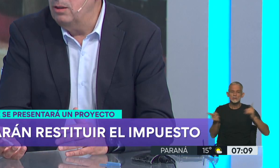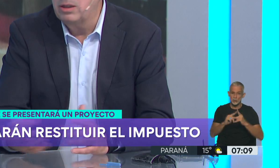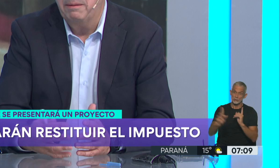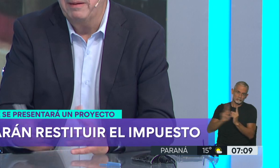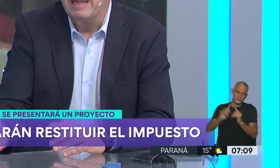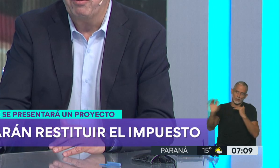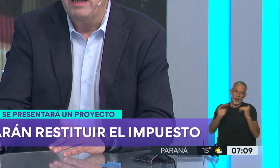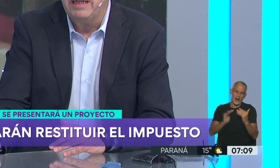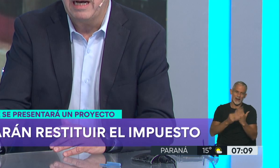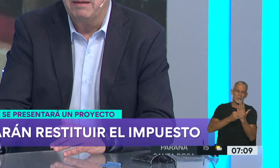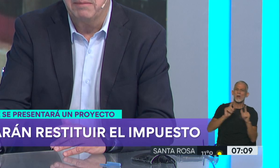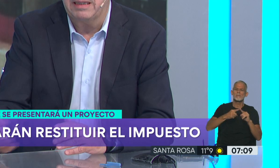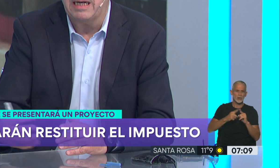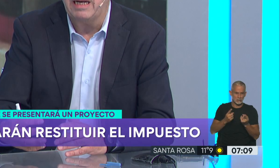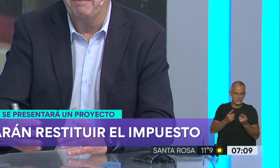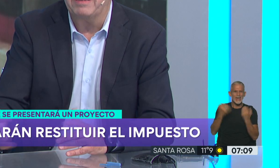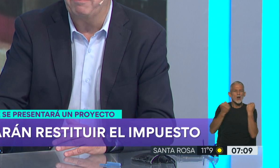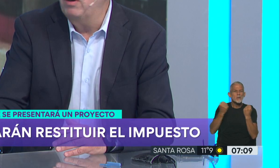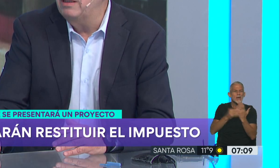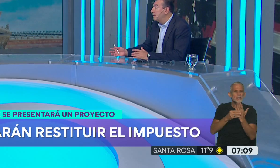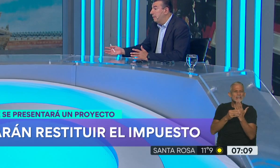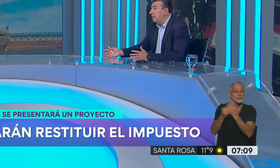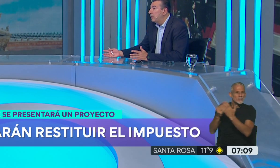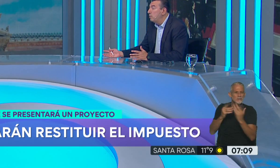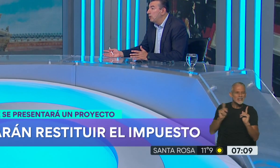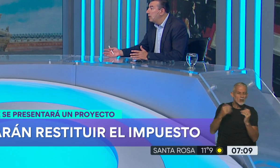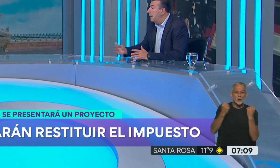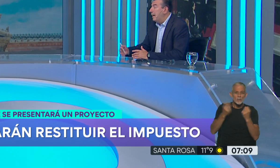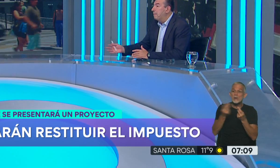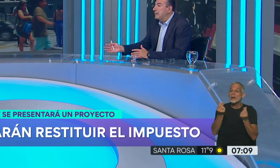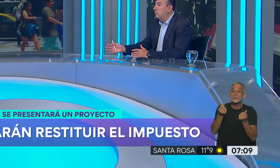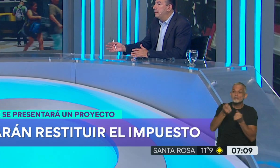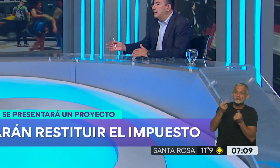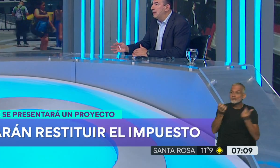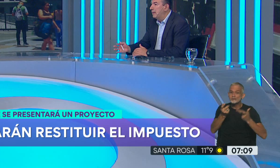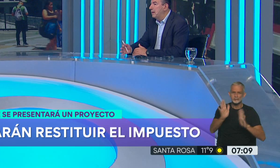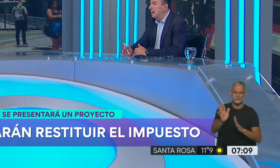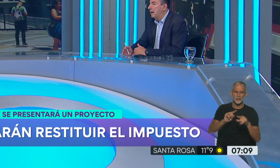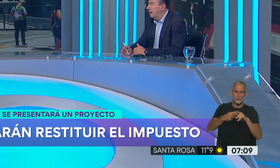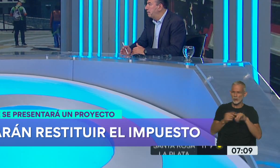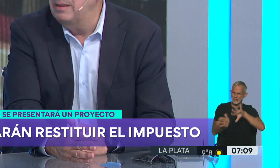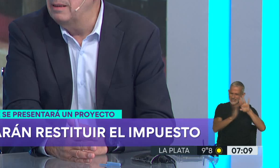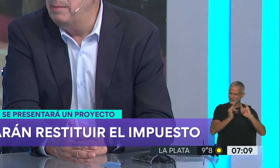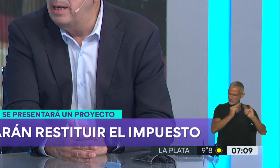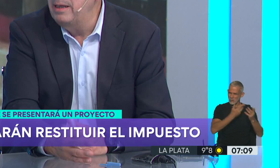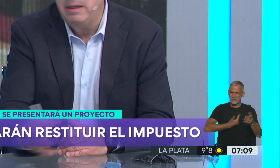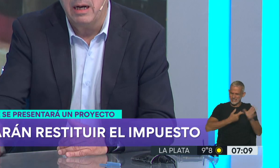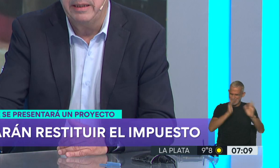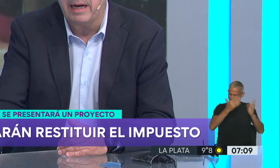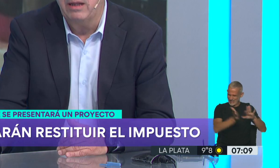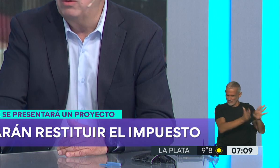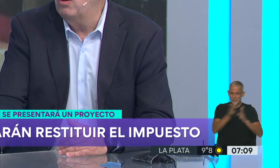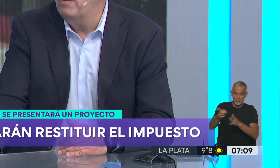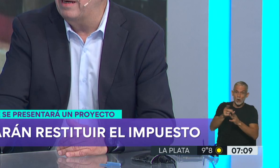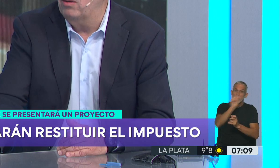pares. No se va a hablar de política, más allá que se va a hablar de números. Se va a hablar de números. La parte política se la dejan al presidente Milei